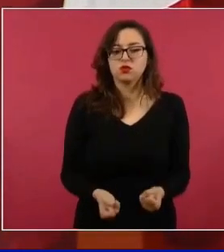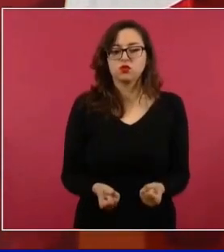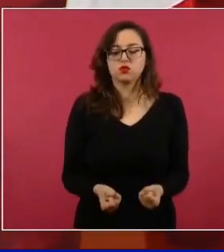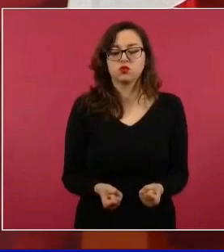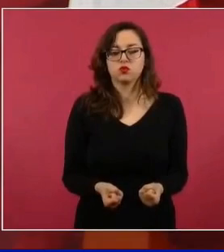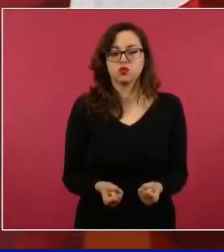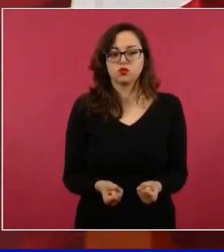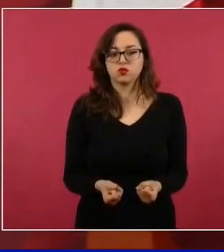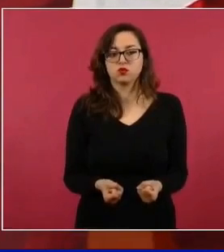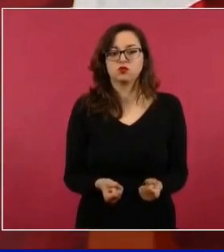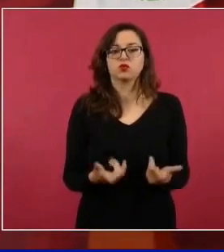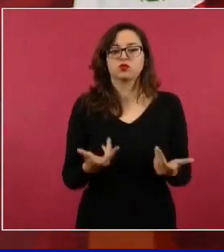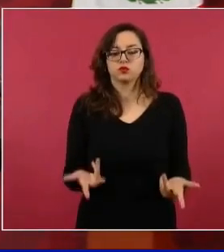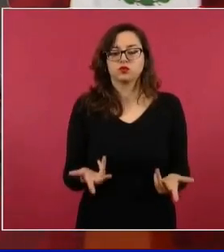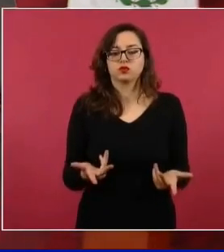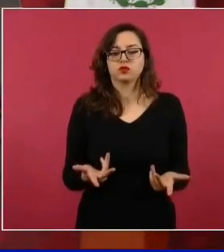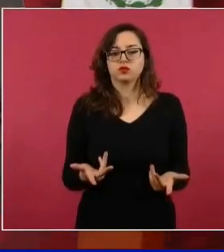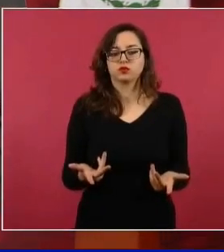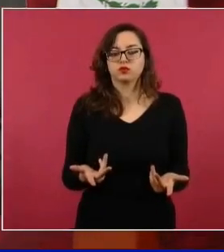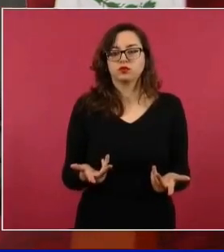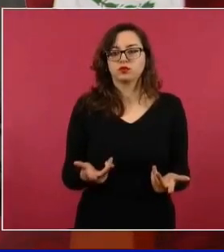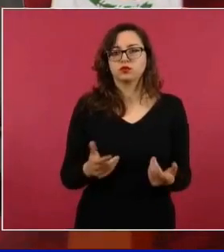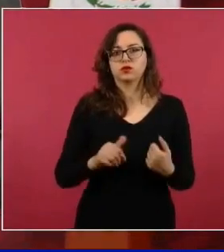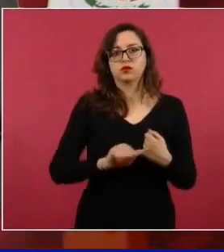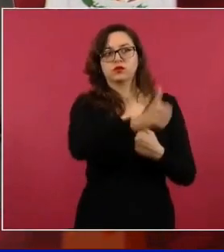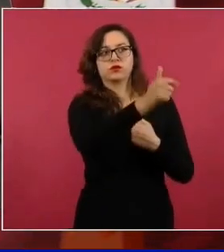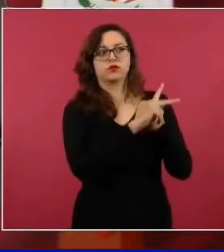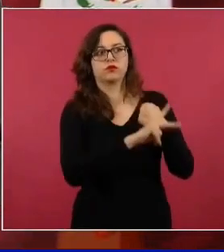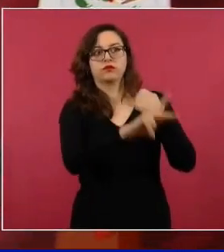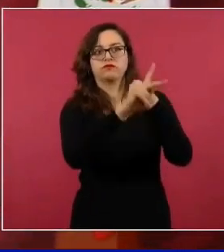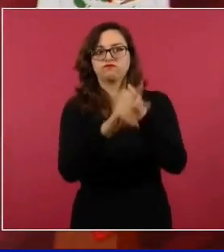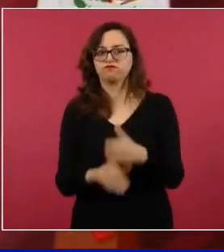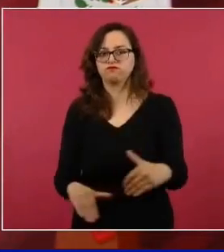hacer valer nuestra soberanía,